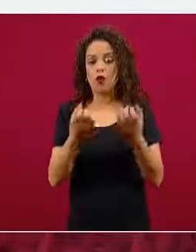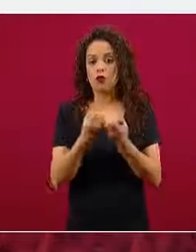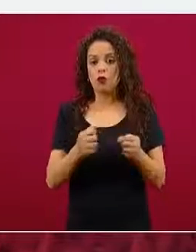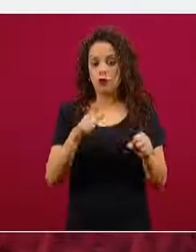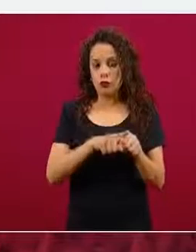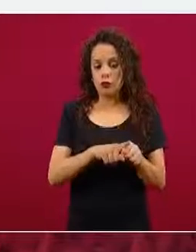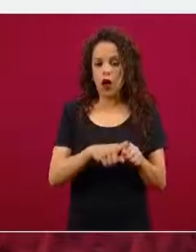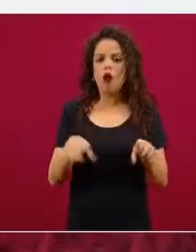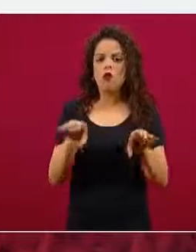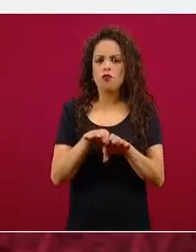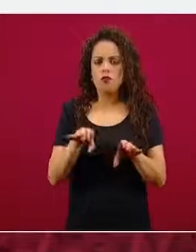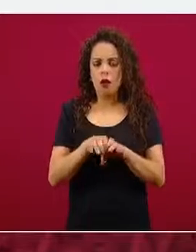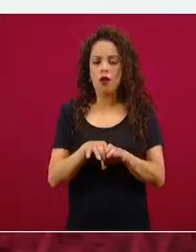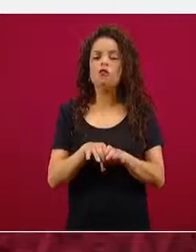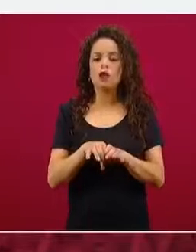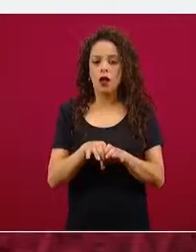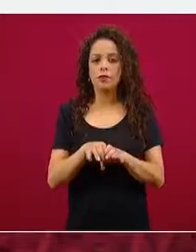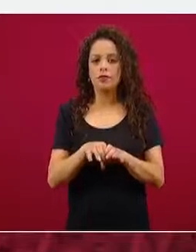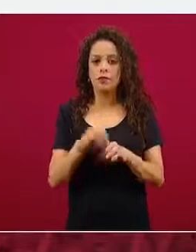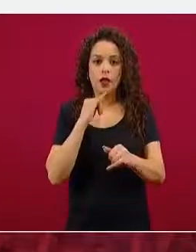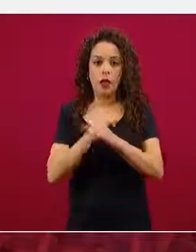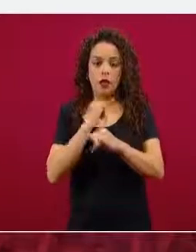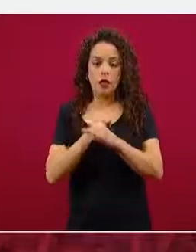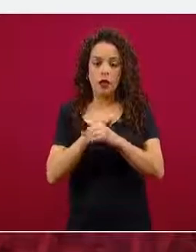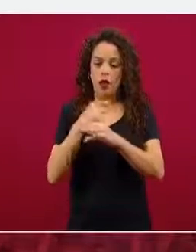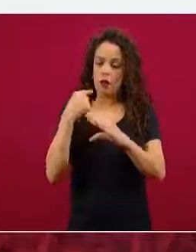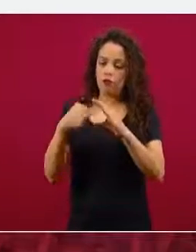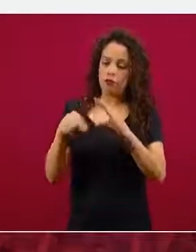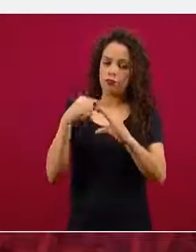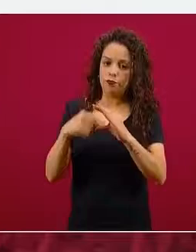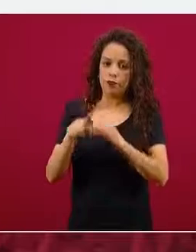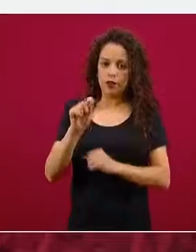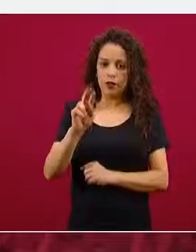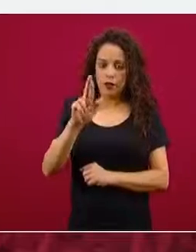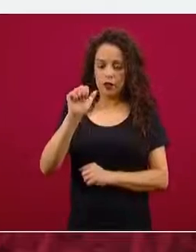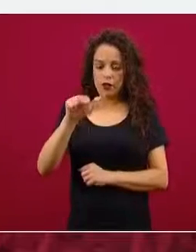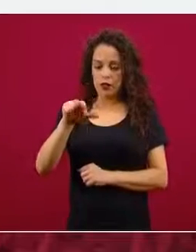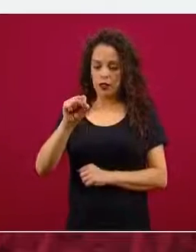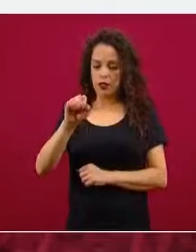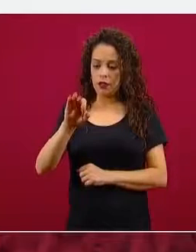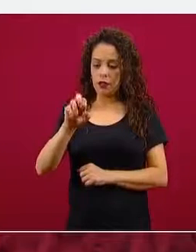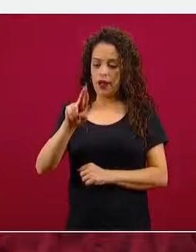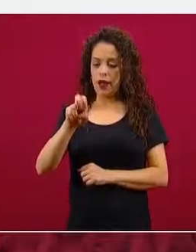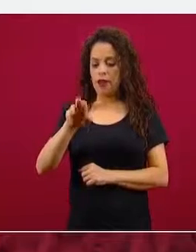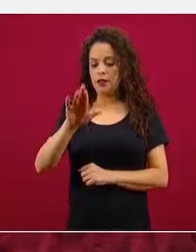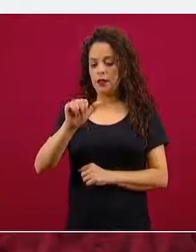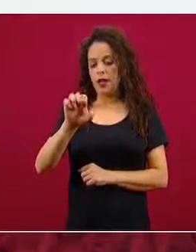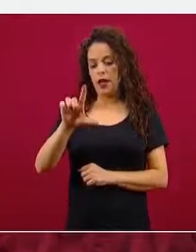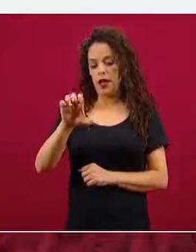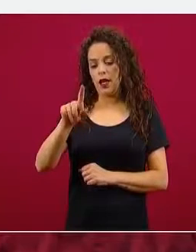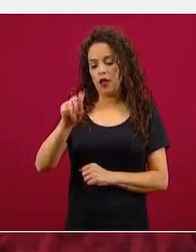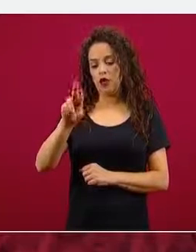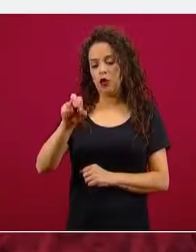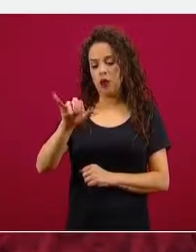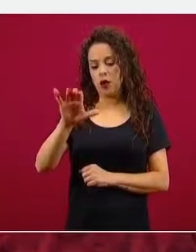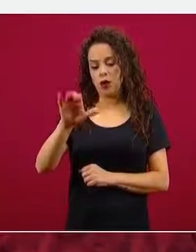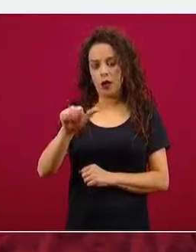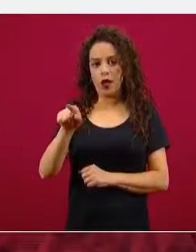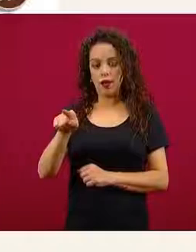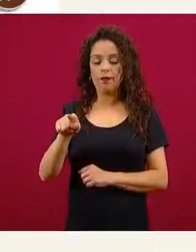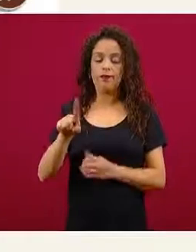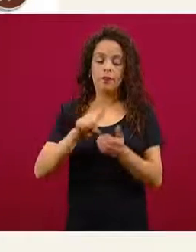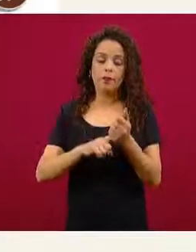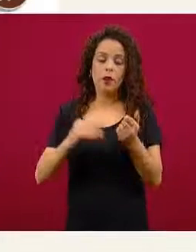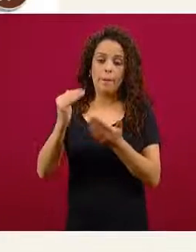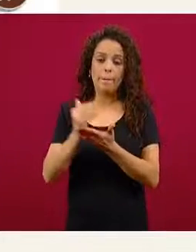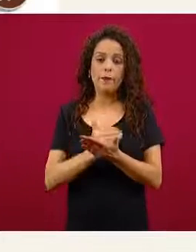transferencias electrónicas. Las transferencias electrónicas obviamente reducen el uso de efectivo y en esa